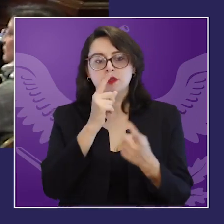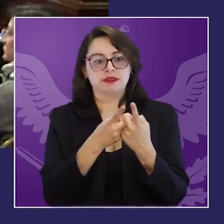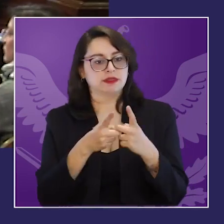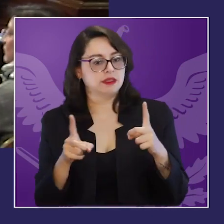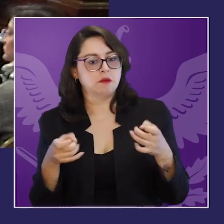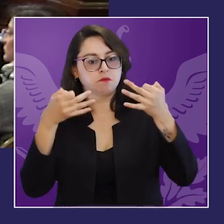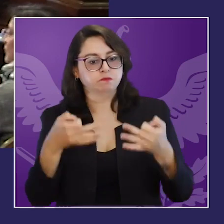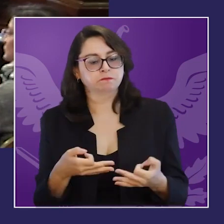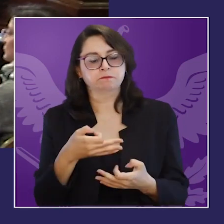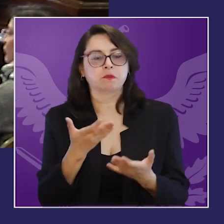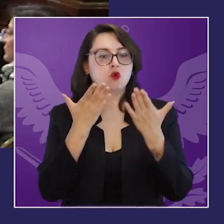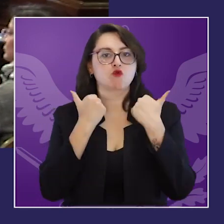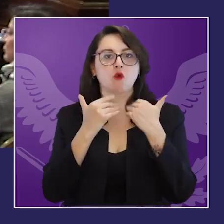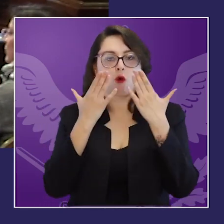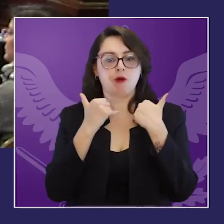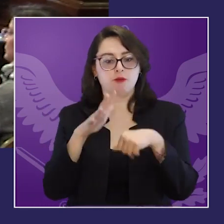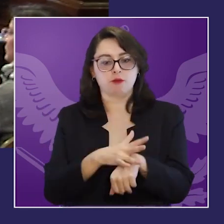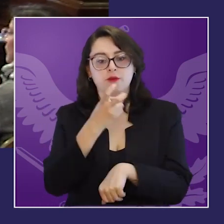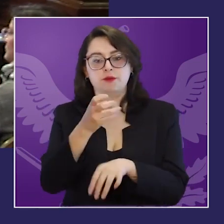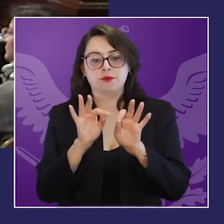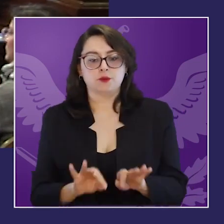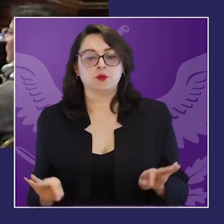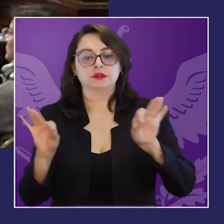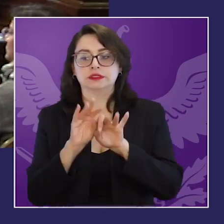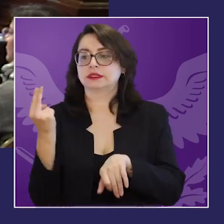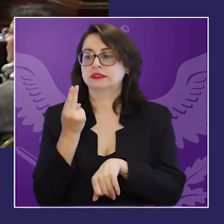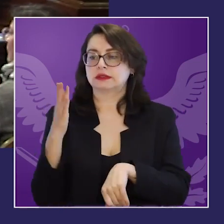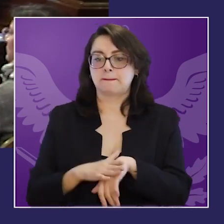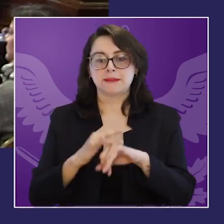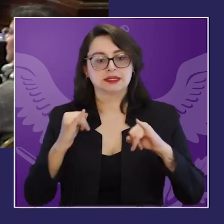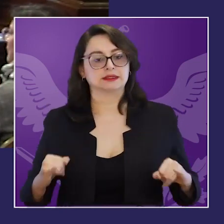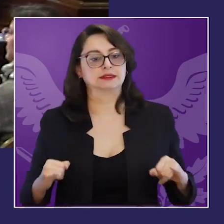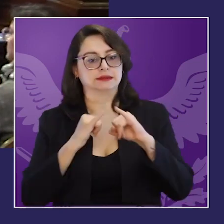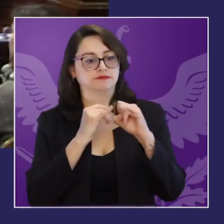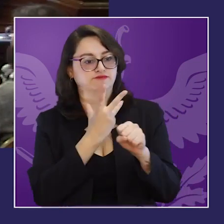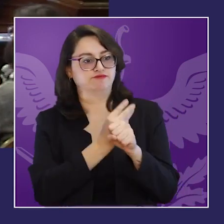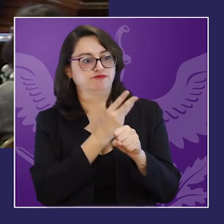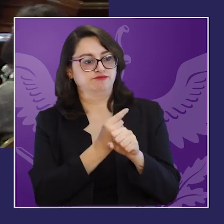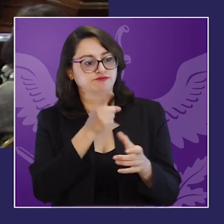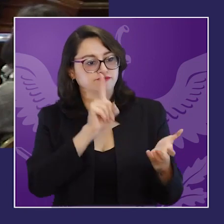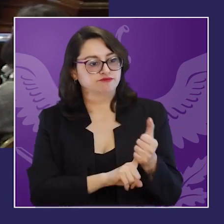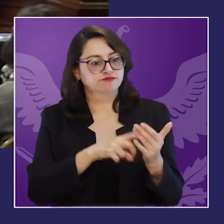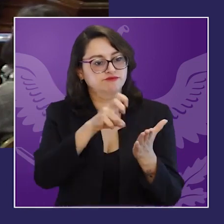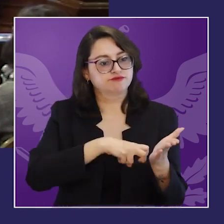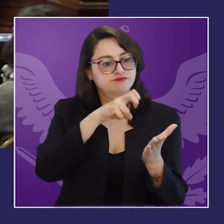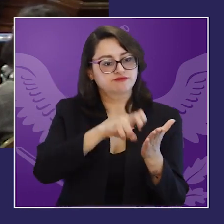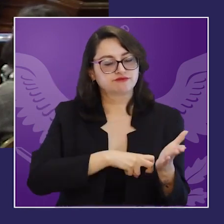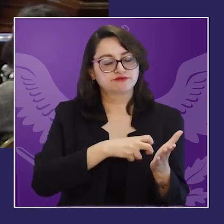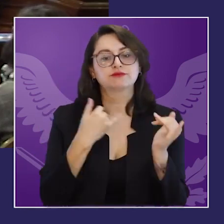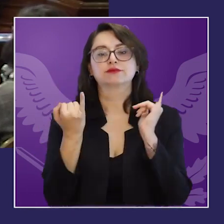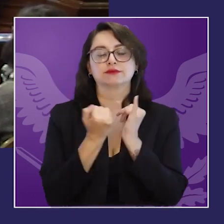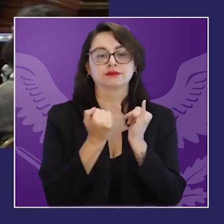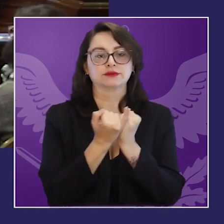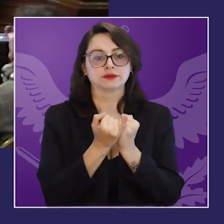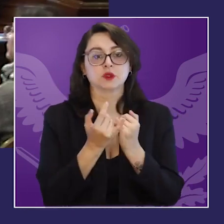investigación efectiva y el desarrollo de la justicia. Por tanto, se requiere el fortalecimiento de la